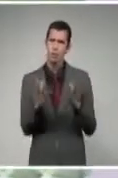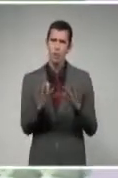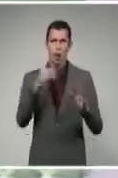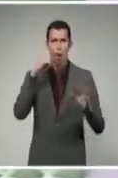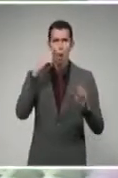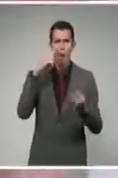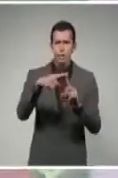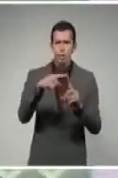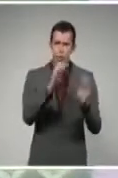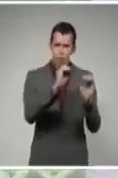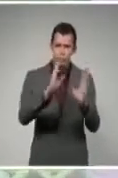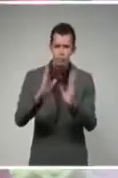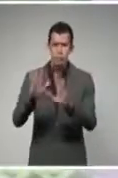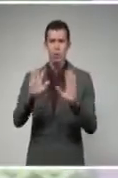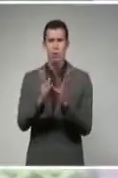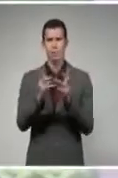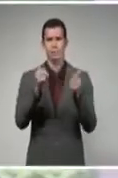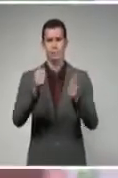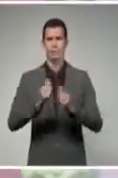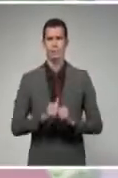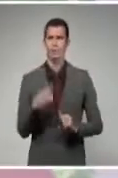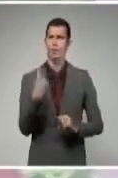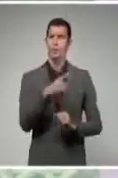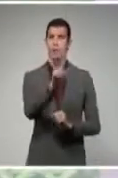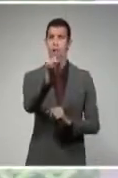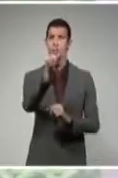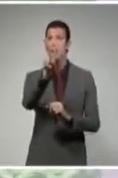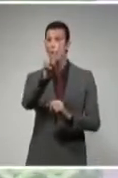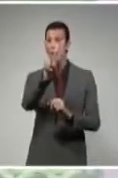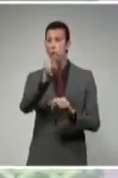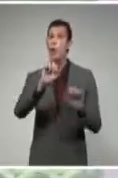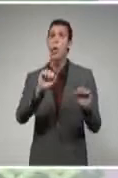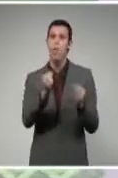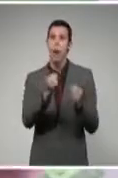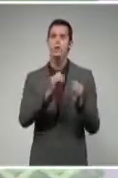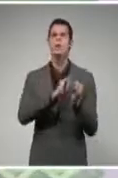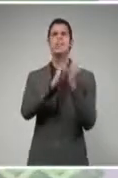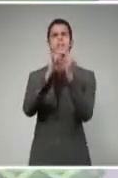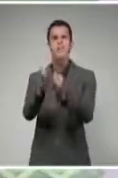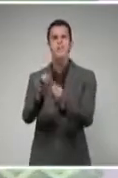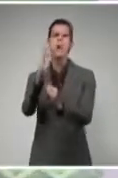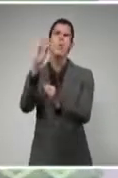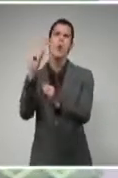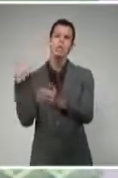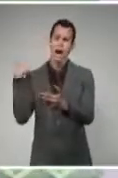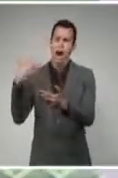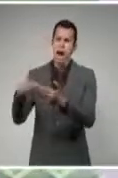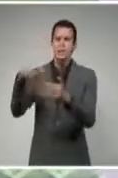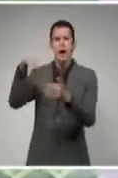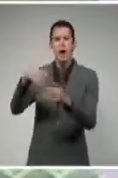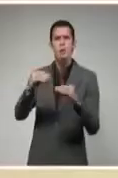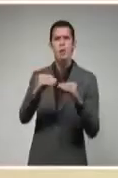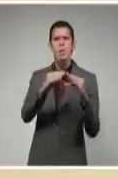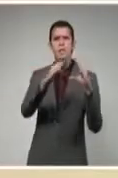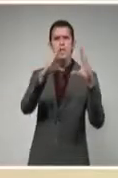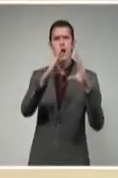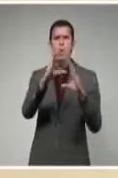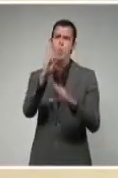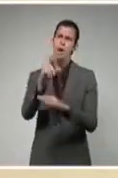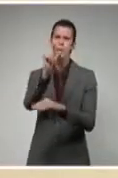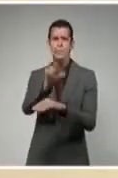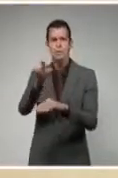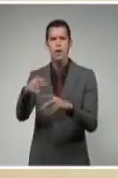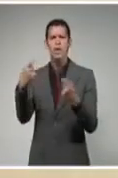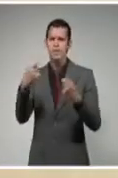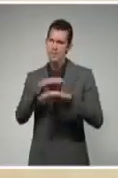de los vacunatorios. A las 12 del día tenemos un parte de cuántos vacunados tenemos en el día. Después